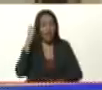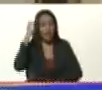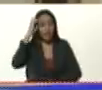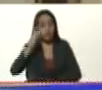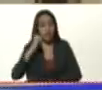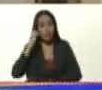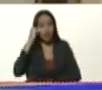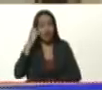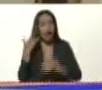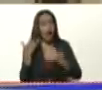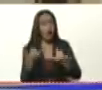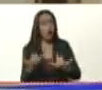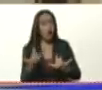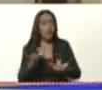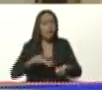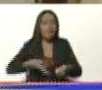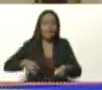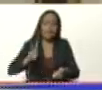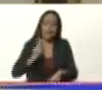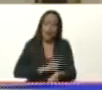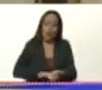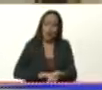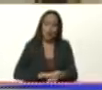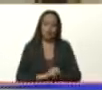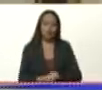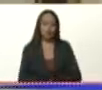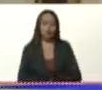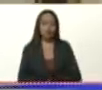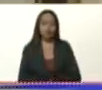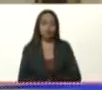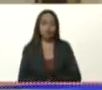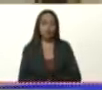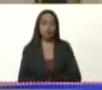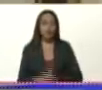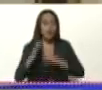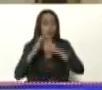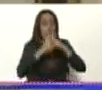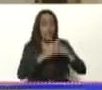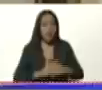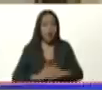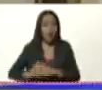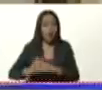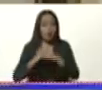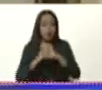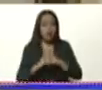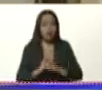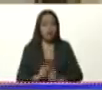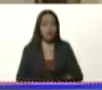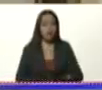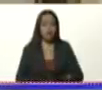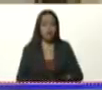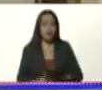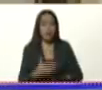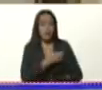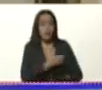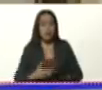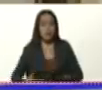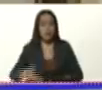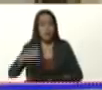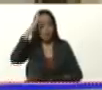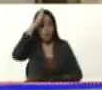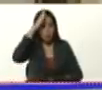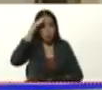Y en conexión con el Ministerio de Salud, Ministerio del Poder Popular para la Salud y con todos los mecanismos de